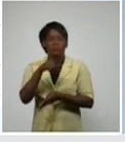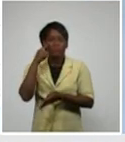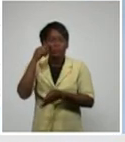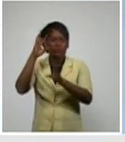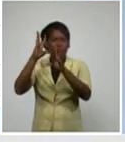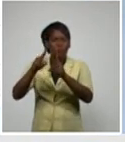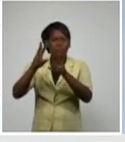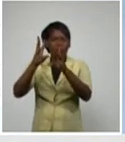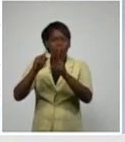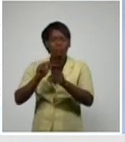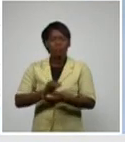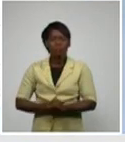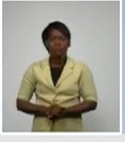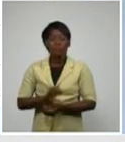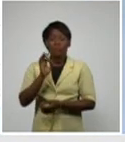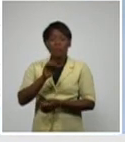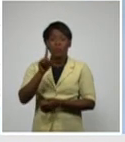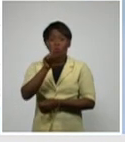casi 11.000 del mundo,